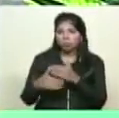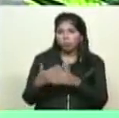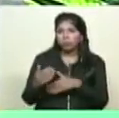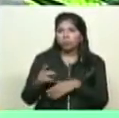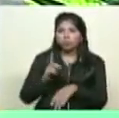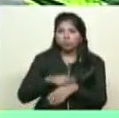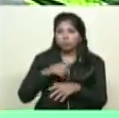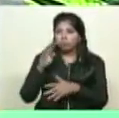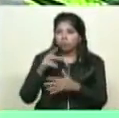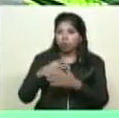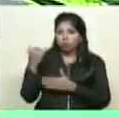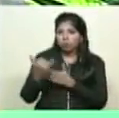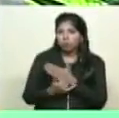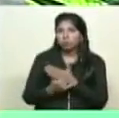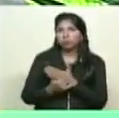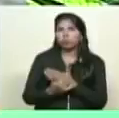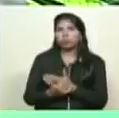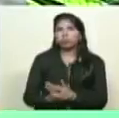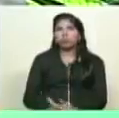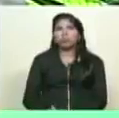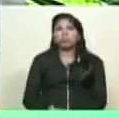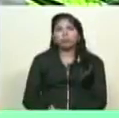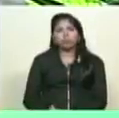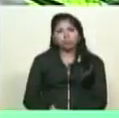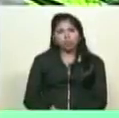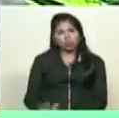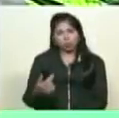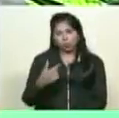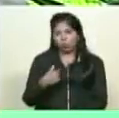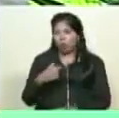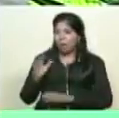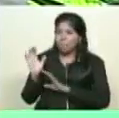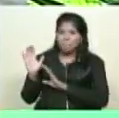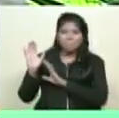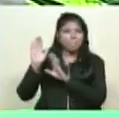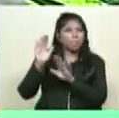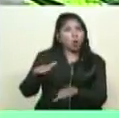Pueden saber ustedes que cuentan con todo mi apoyo desde ya.